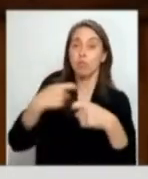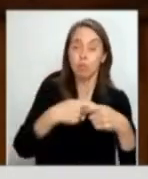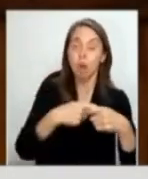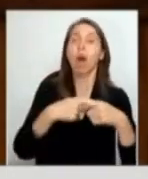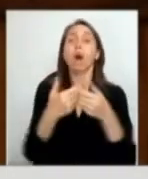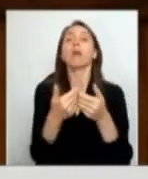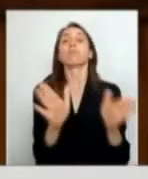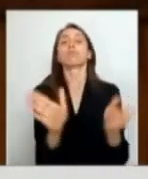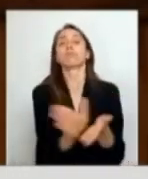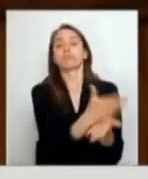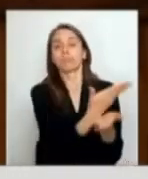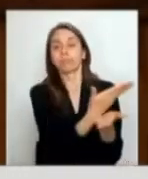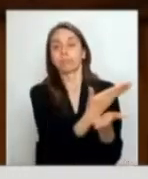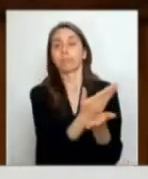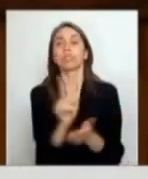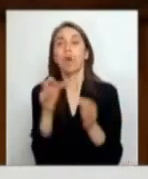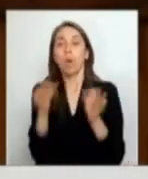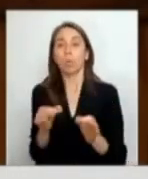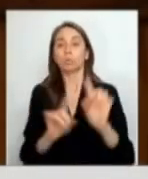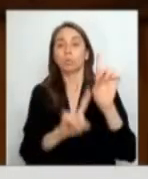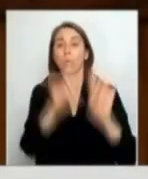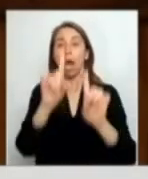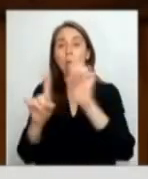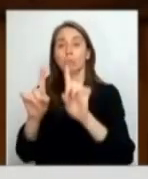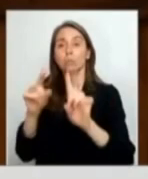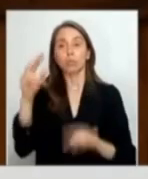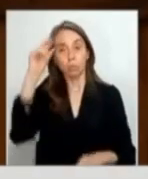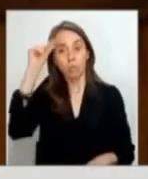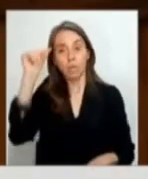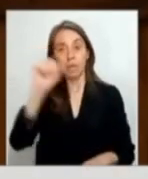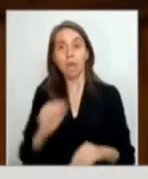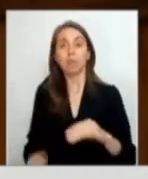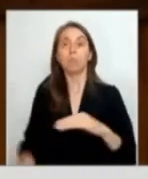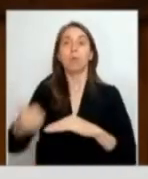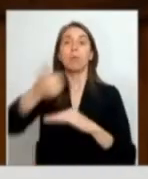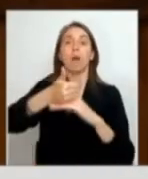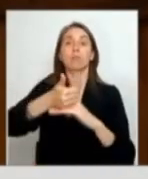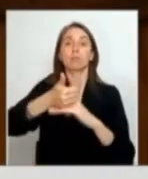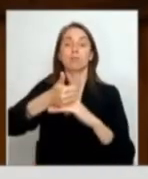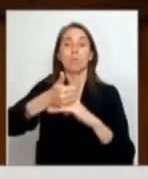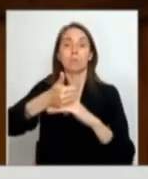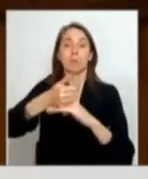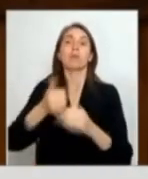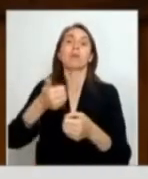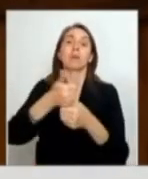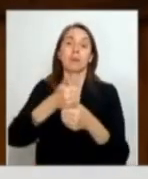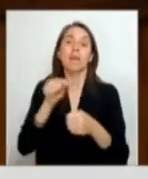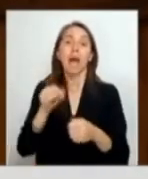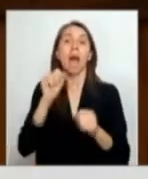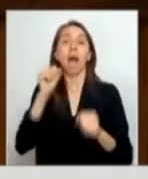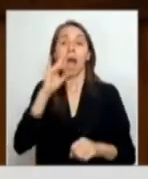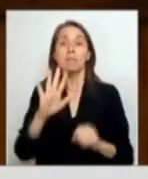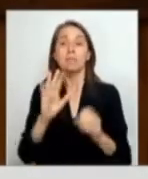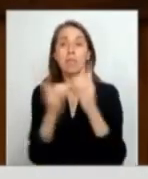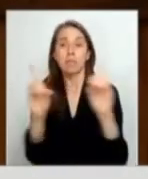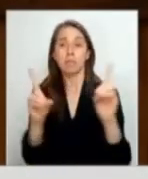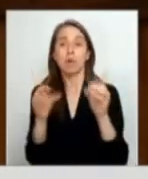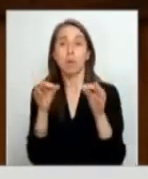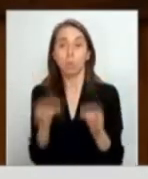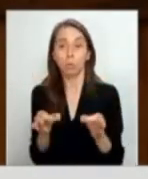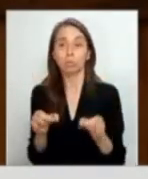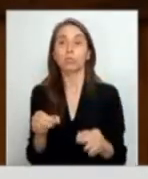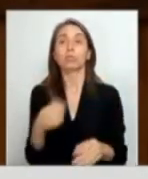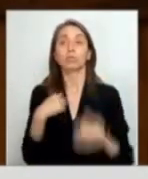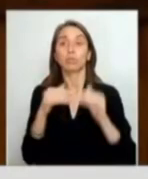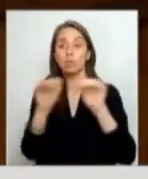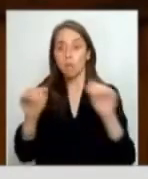justo que algunos por sus ideas no puedan estar acá, porque en eso consiste la democracia. Y justamente por eso hago el llamado a